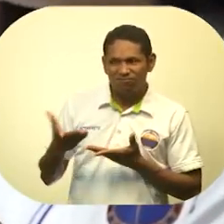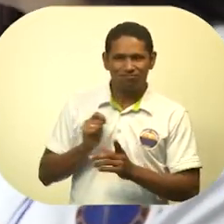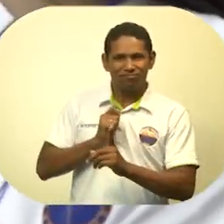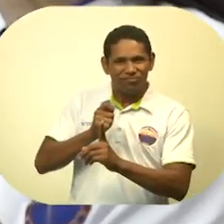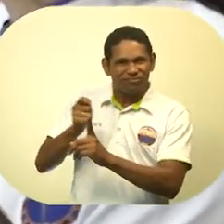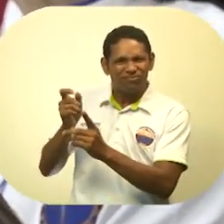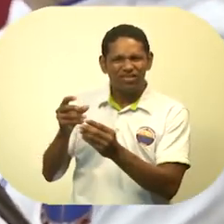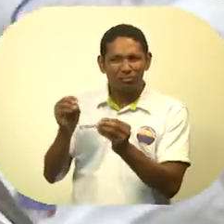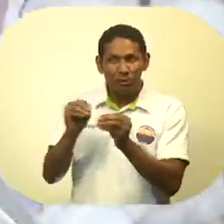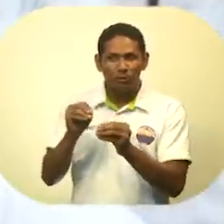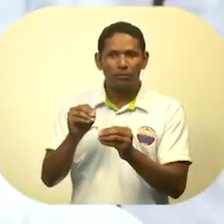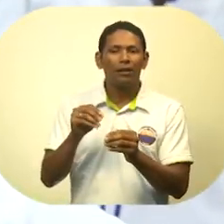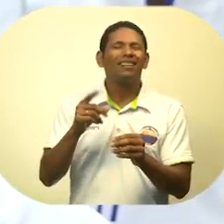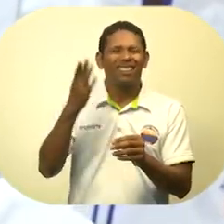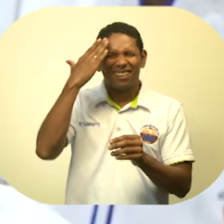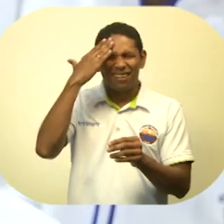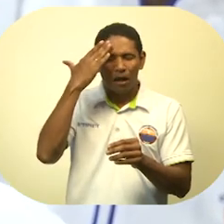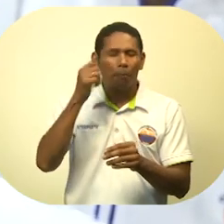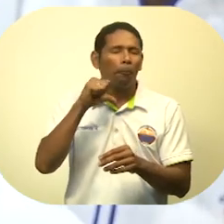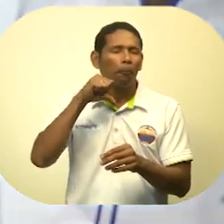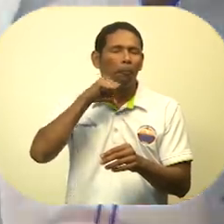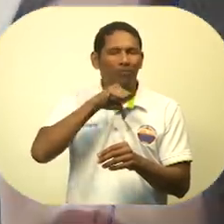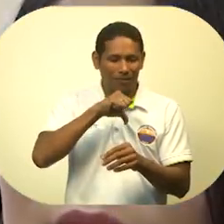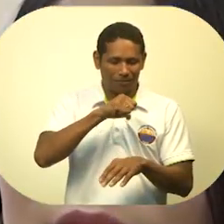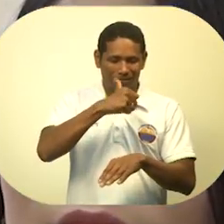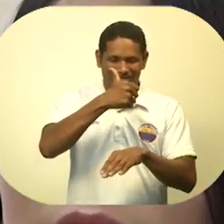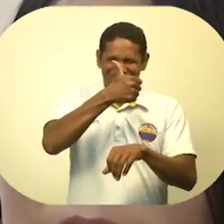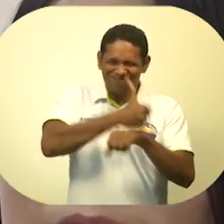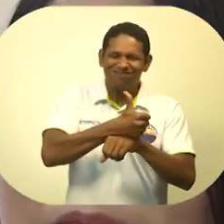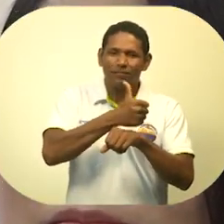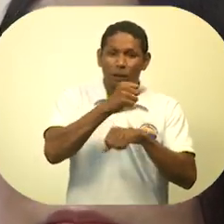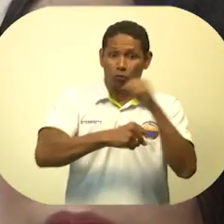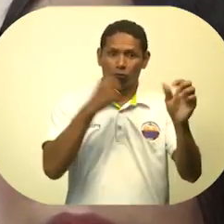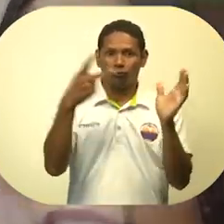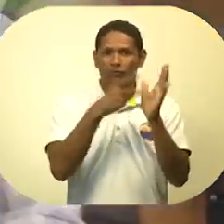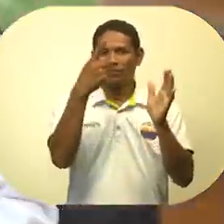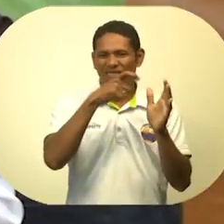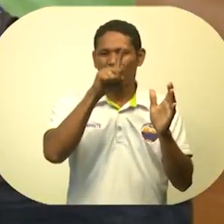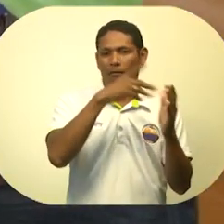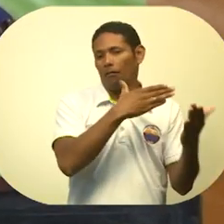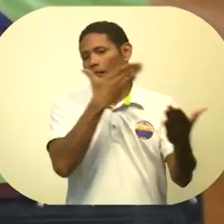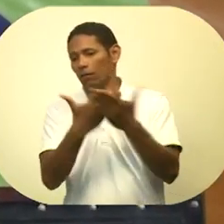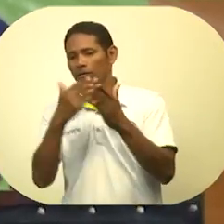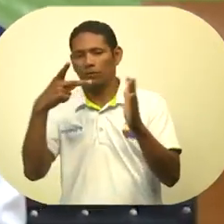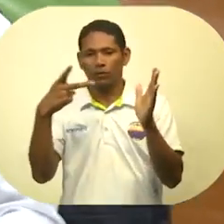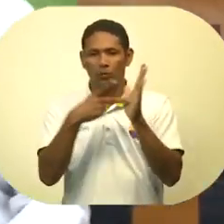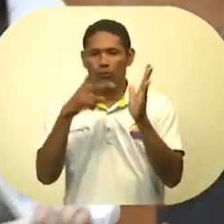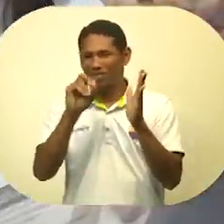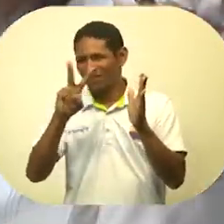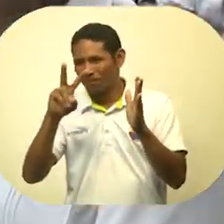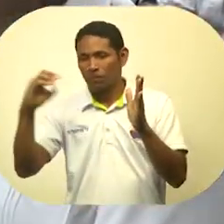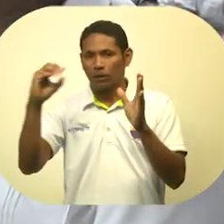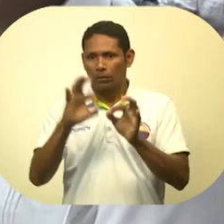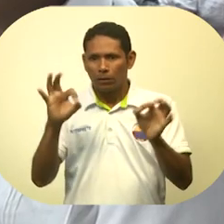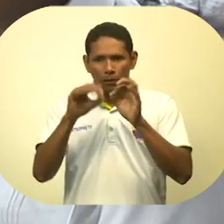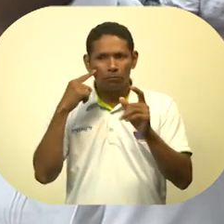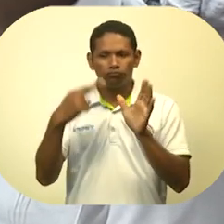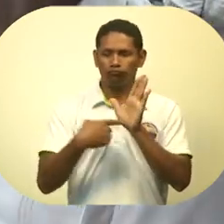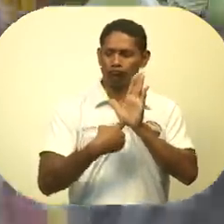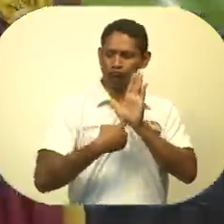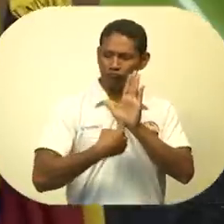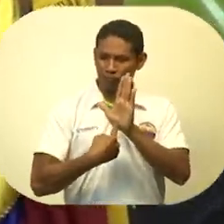de actos son parte del Plan de Gobierno 2016-2020 por una universidad más incluyente e innovadora del Dr. Pablo